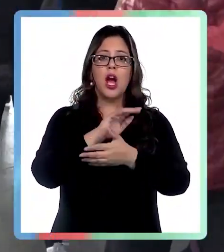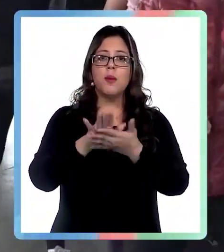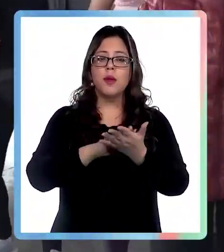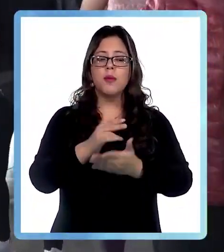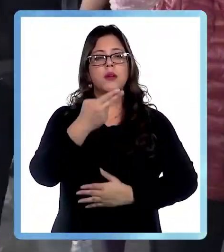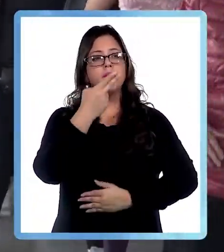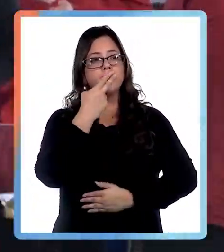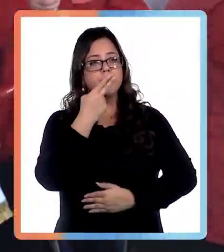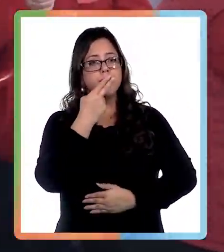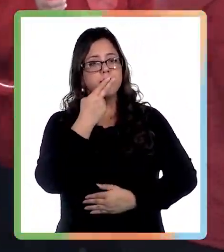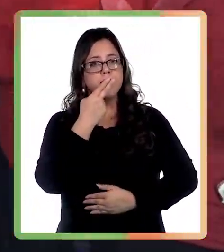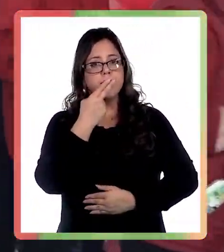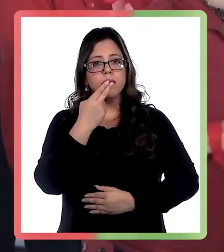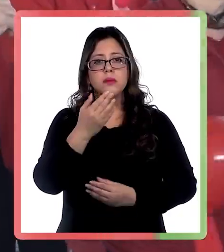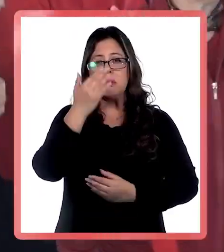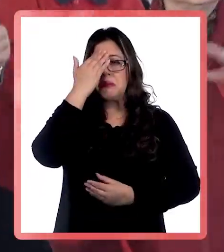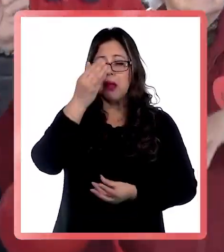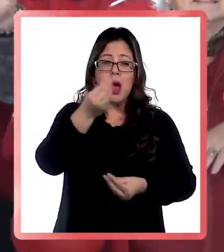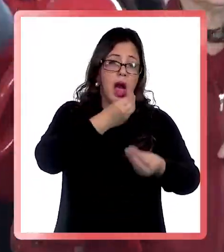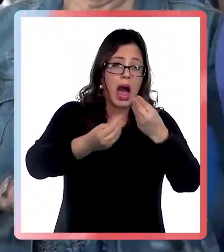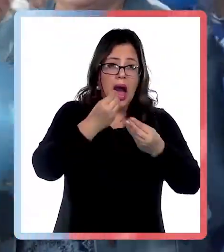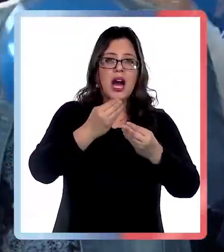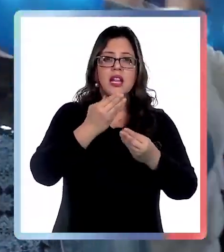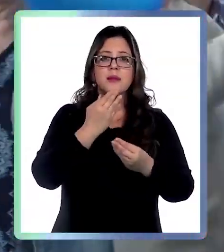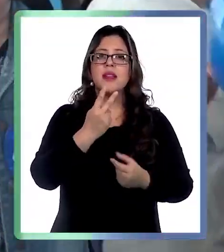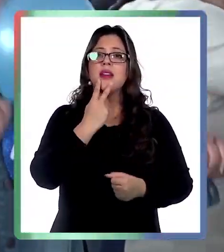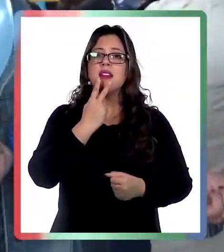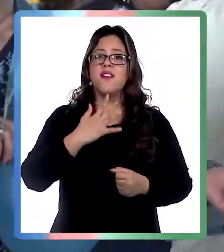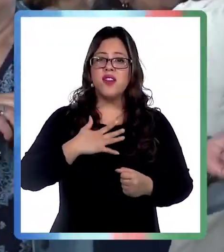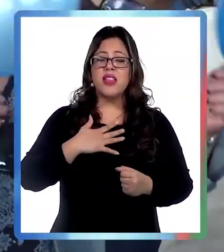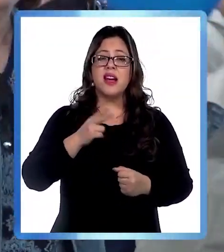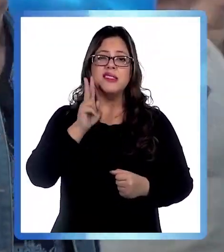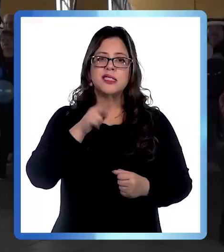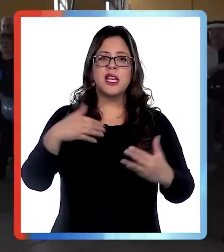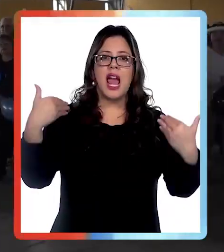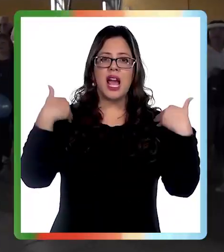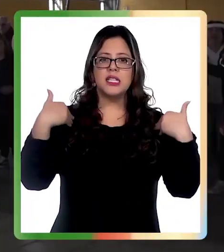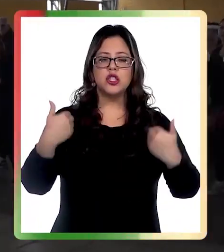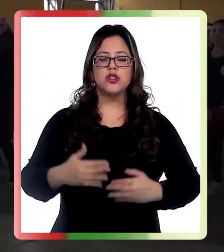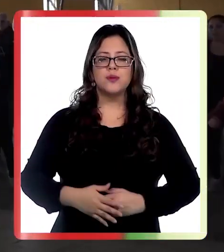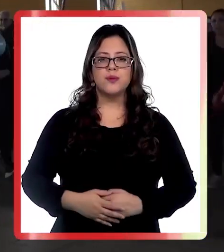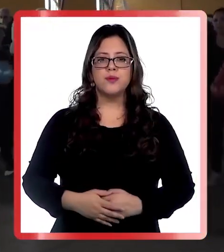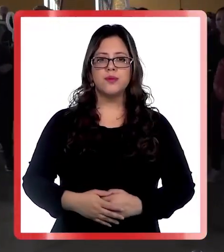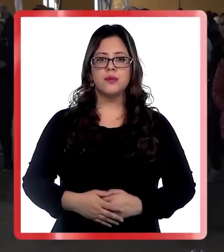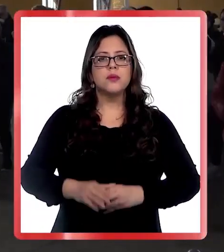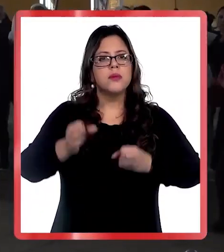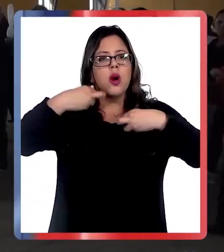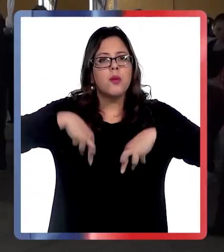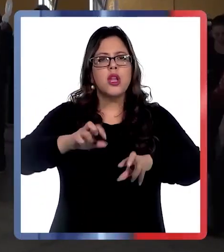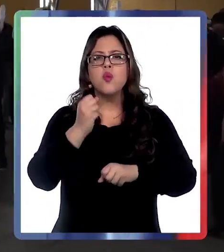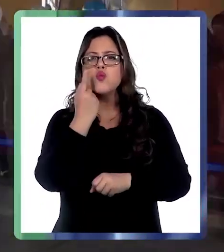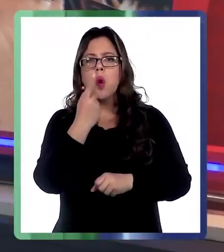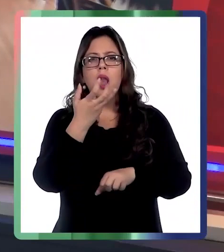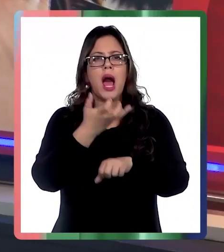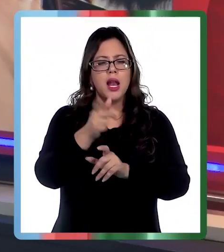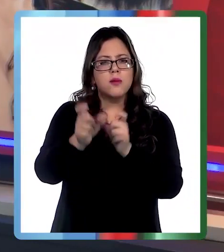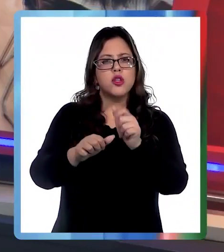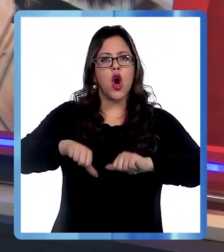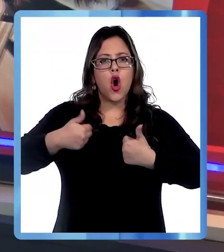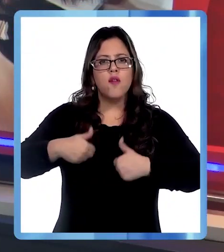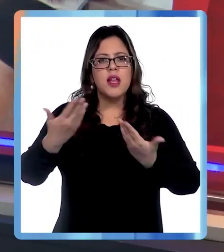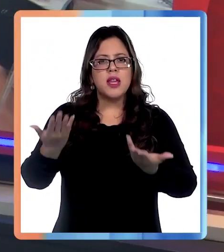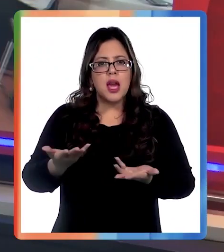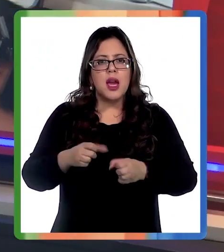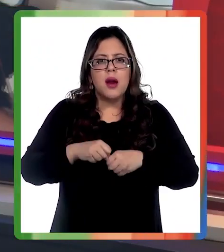y evitar conductas de riesgo como el tabaco la mala alimentación y una vida sedentaria qué